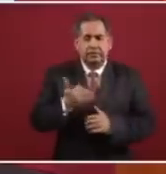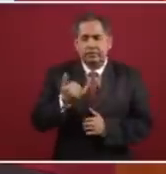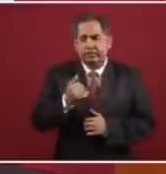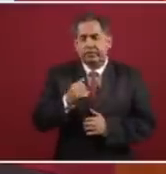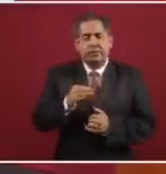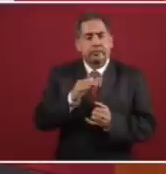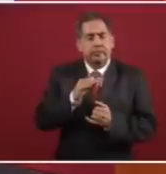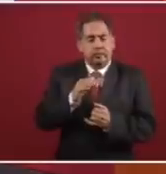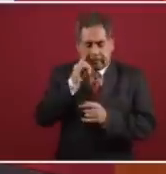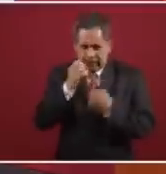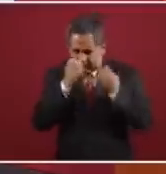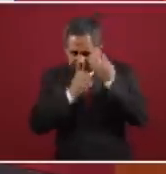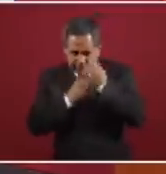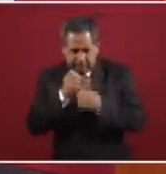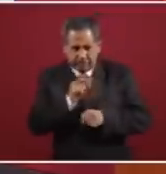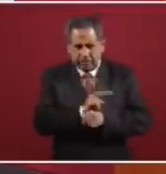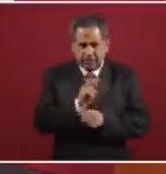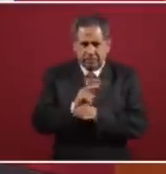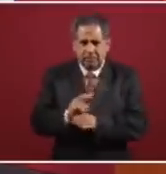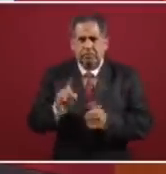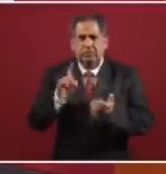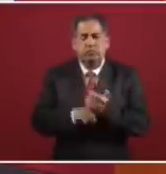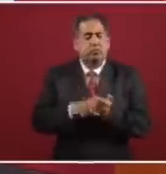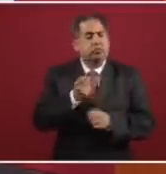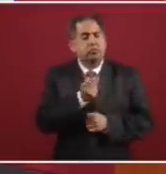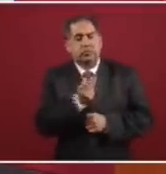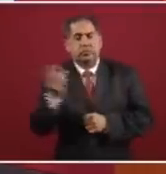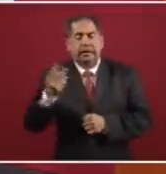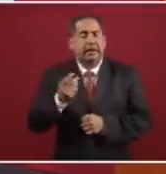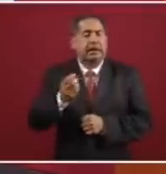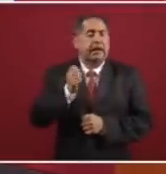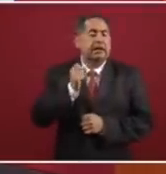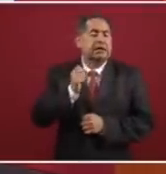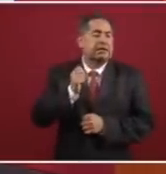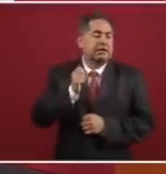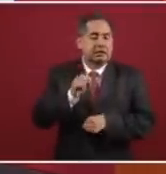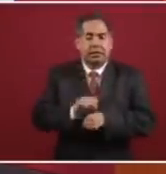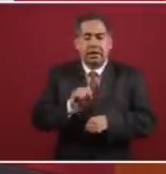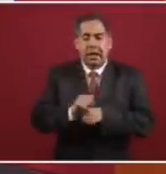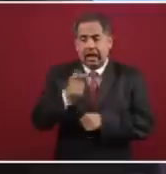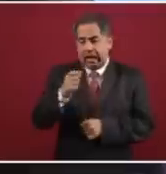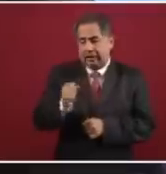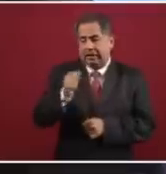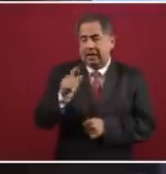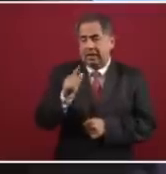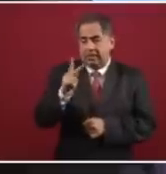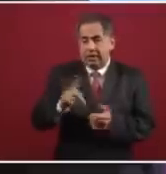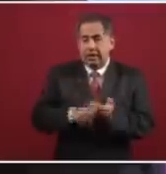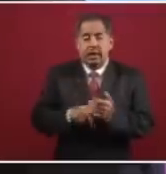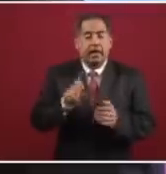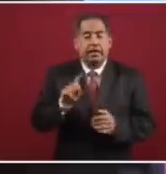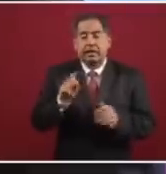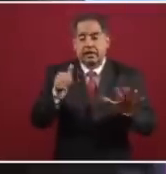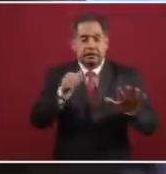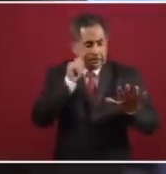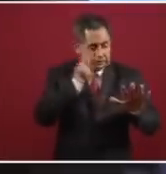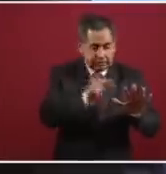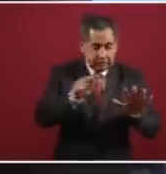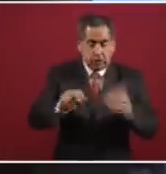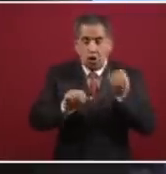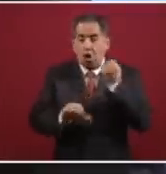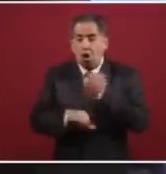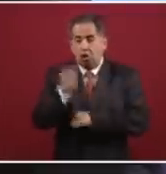las verificaciones que se realizaron en esta semana para Gas LP fueron 36, 11 resultaron